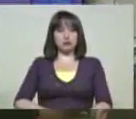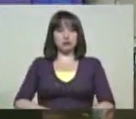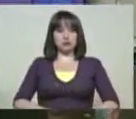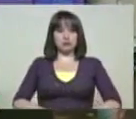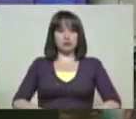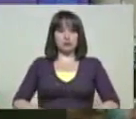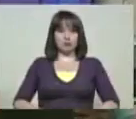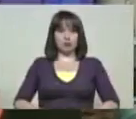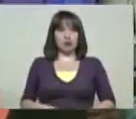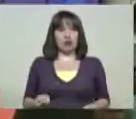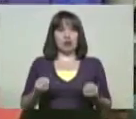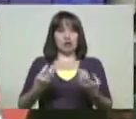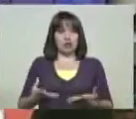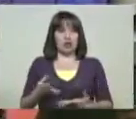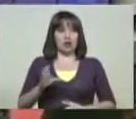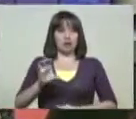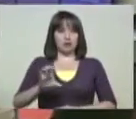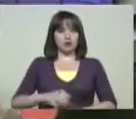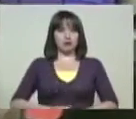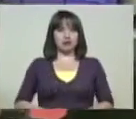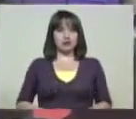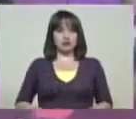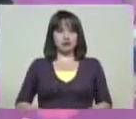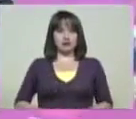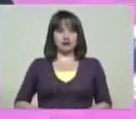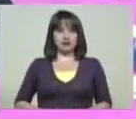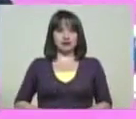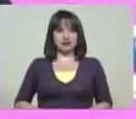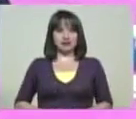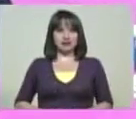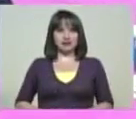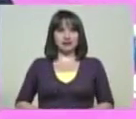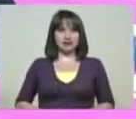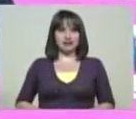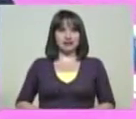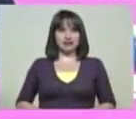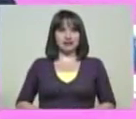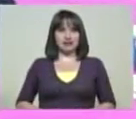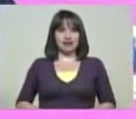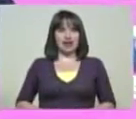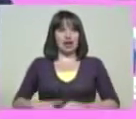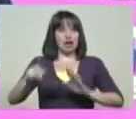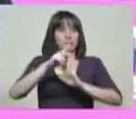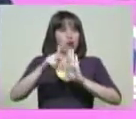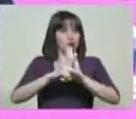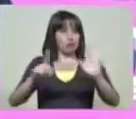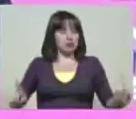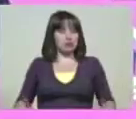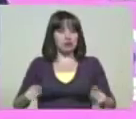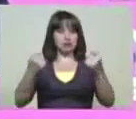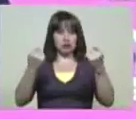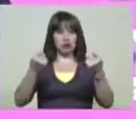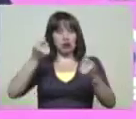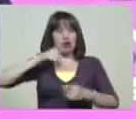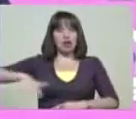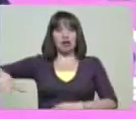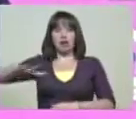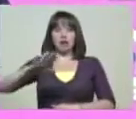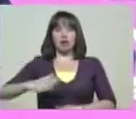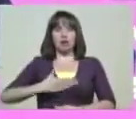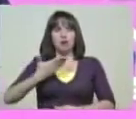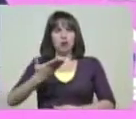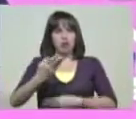en darle al país victorias tempranas del programa de recuperación y que nuestro pueblo pueda superar